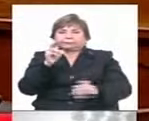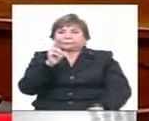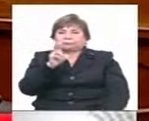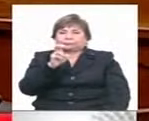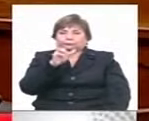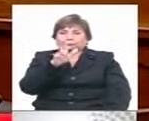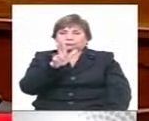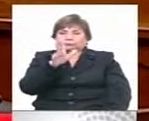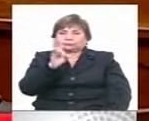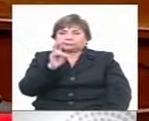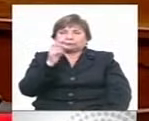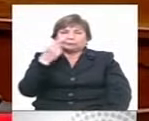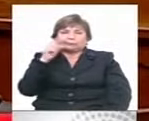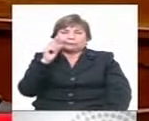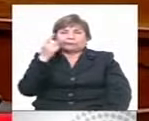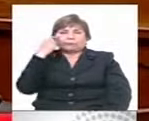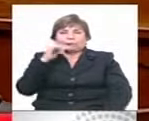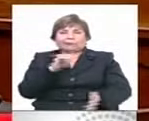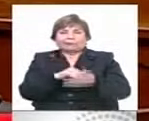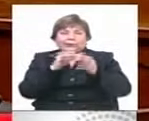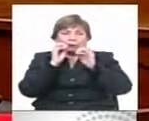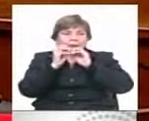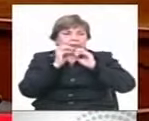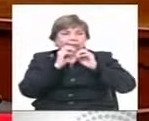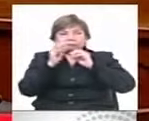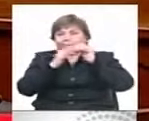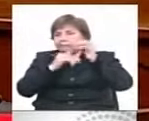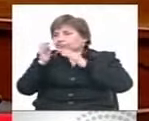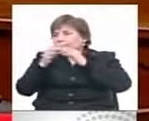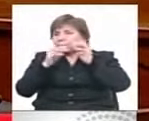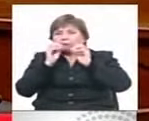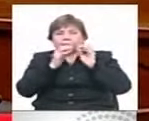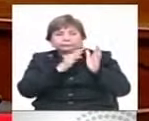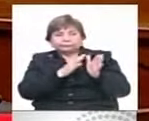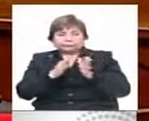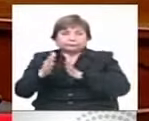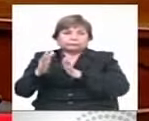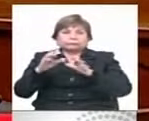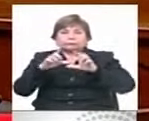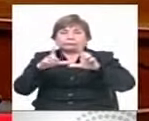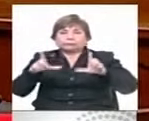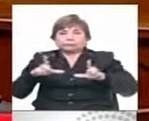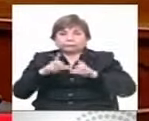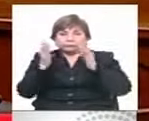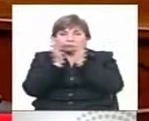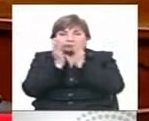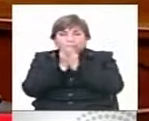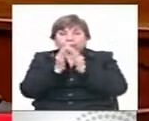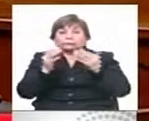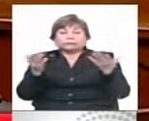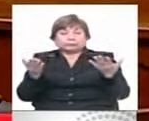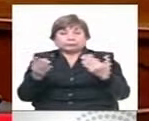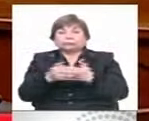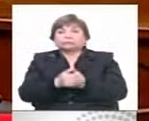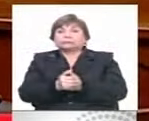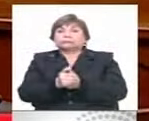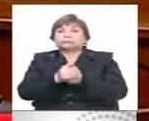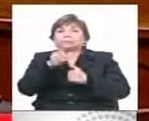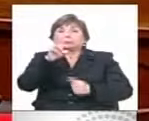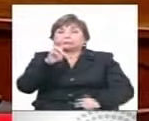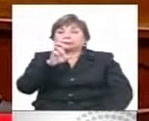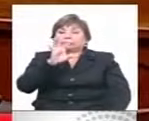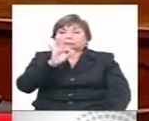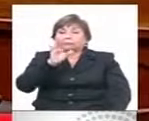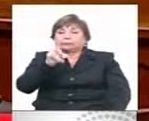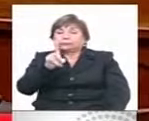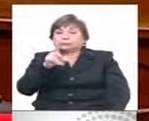297 millones para el mantenimiento y acondicionamiento de los locales educativos, así como